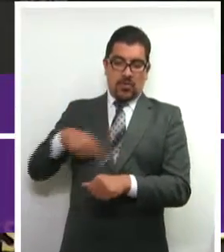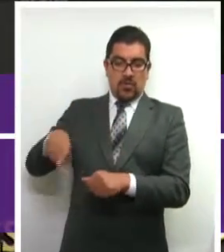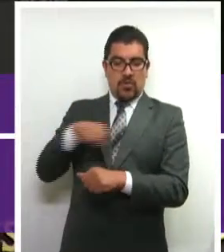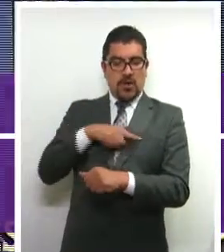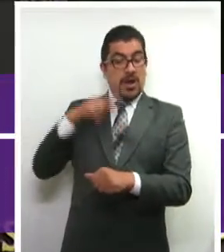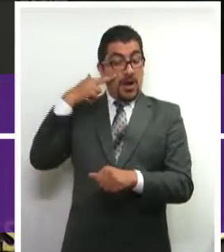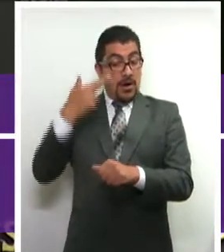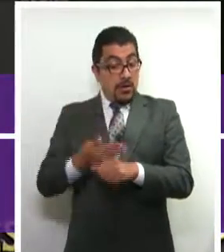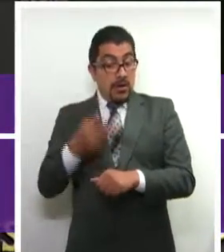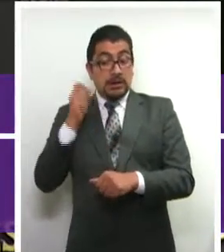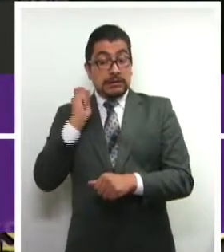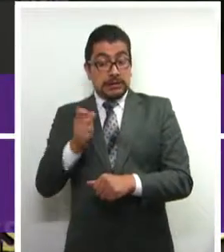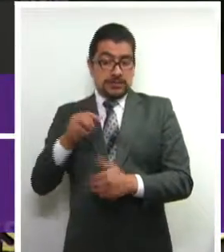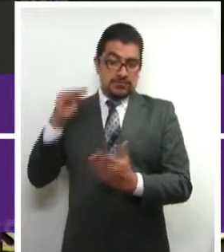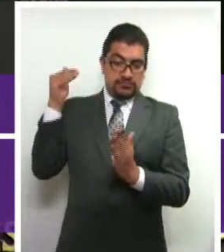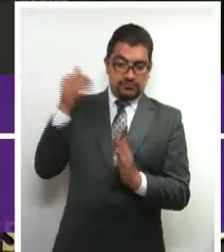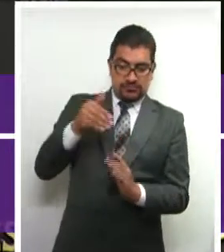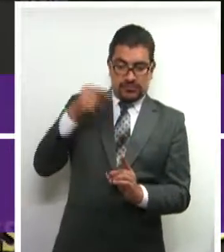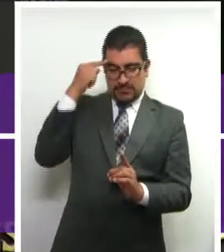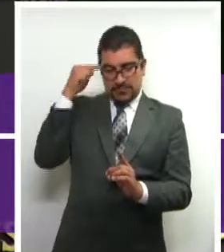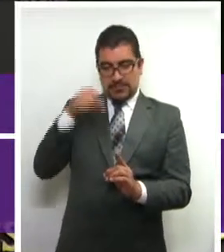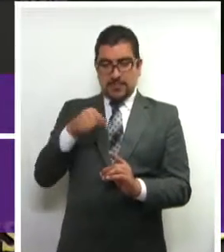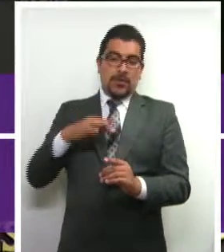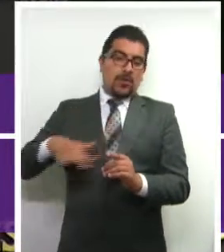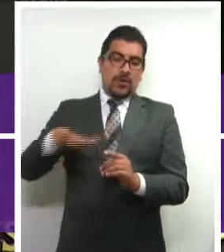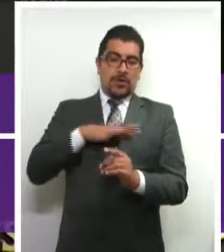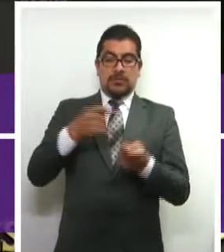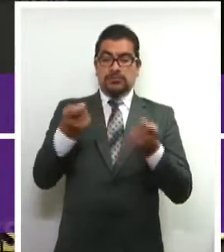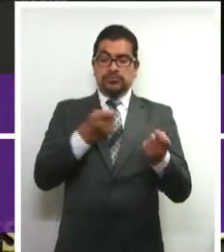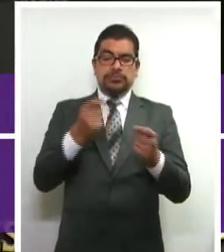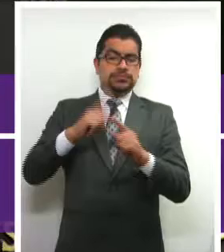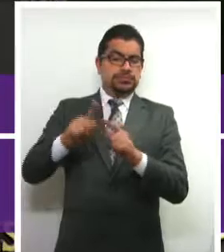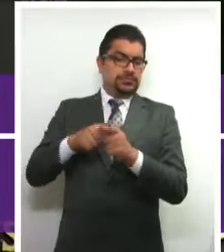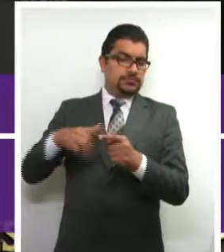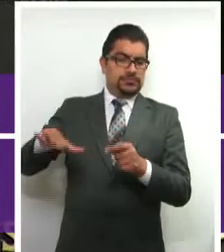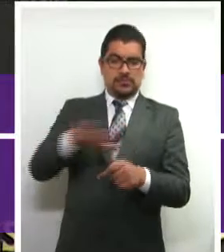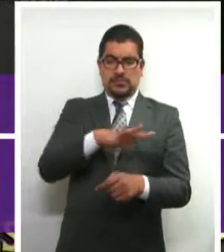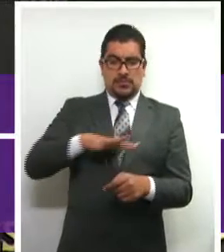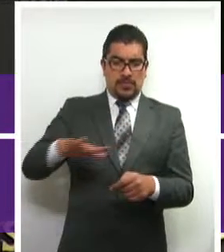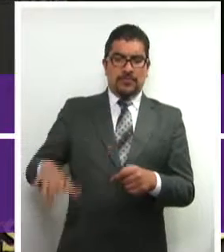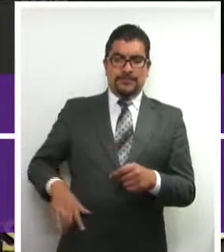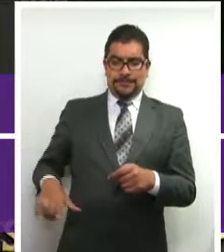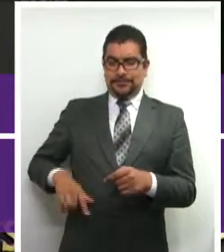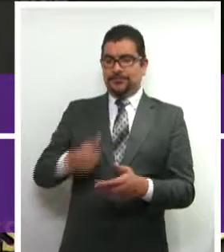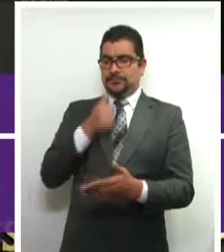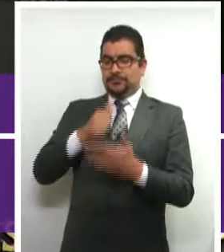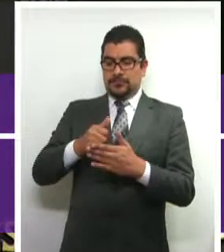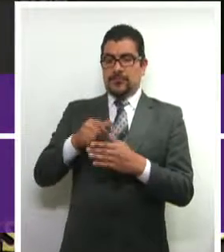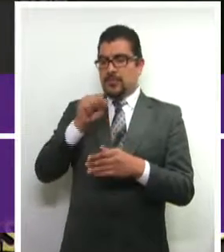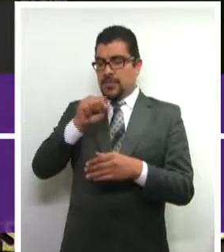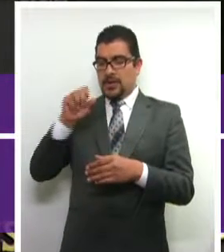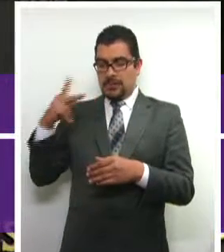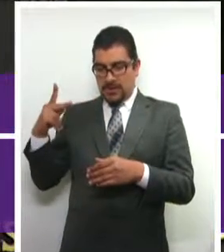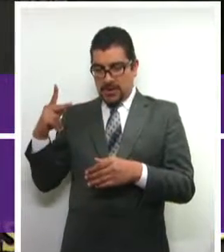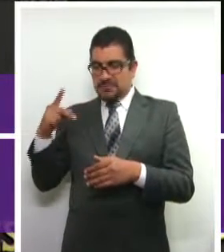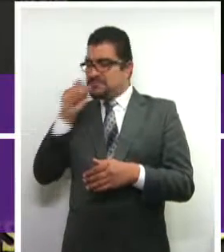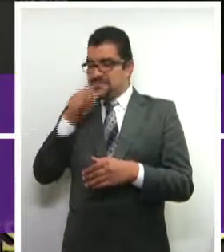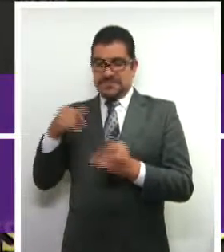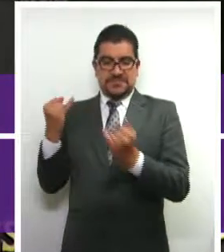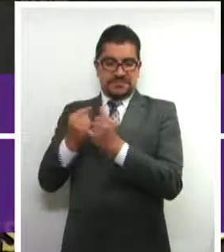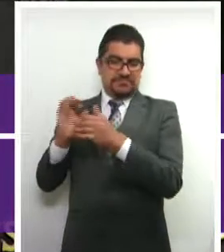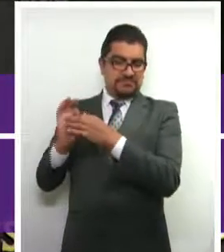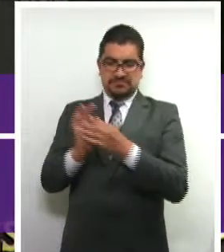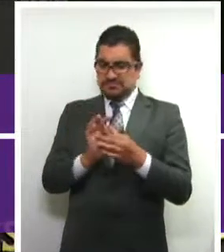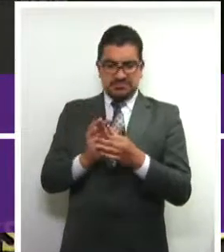una responsabilidad centralizada. Sin embargo, en la práctica, el gobierno de la ciudad, por medio de la Secretaría de Seguridad Pública, no